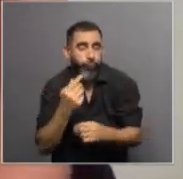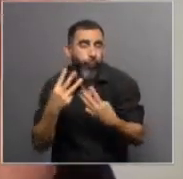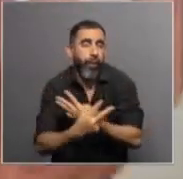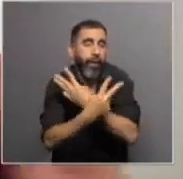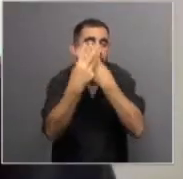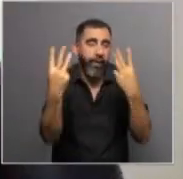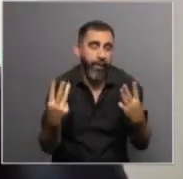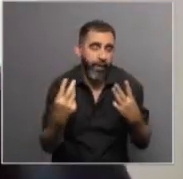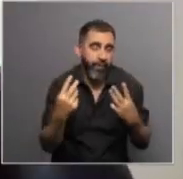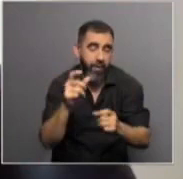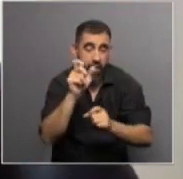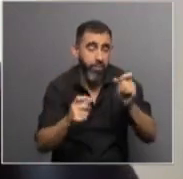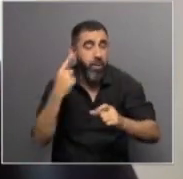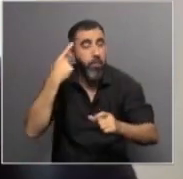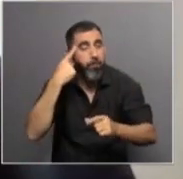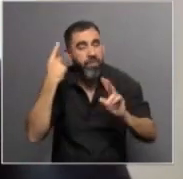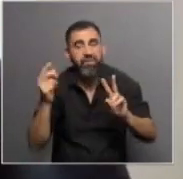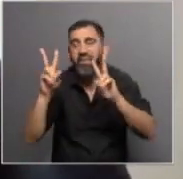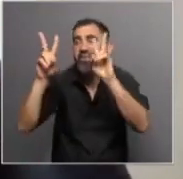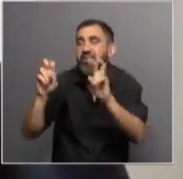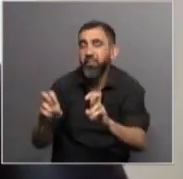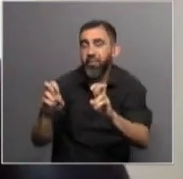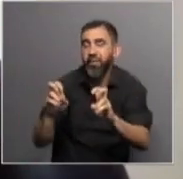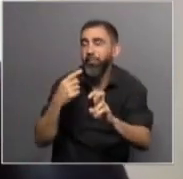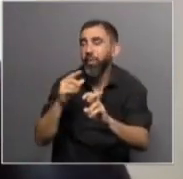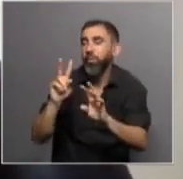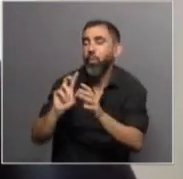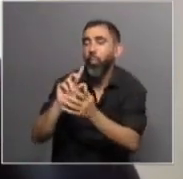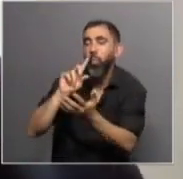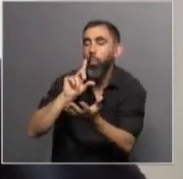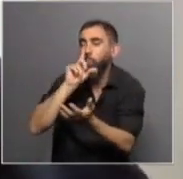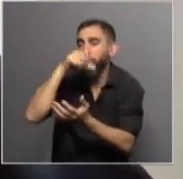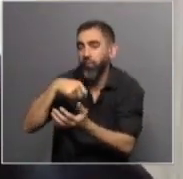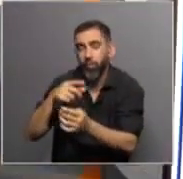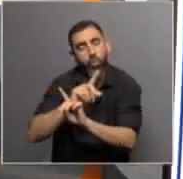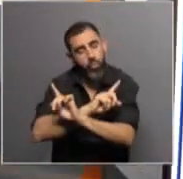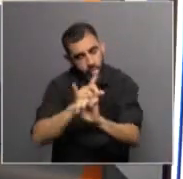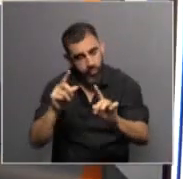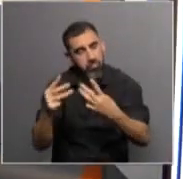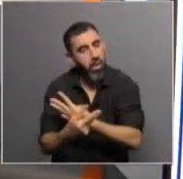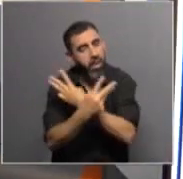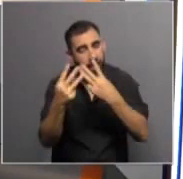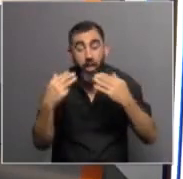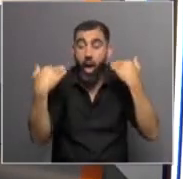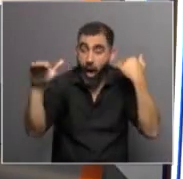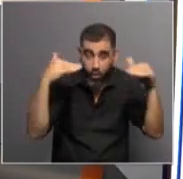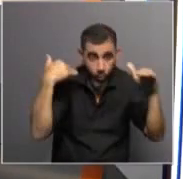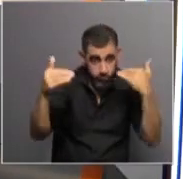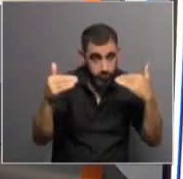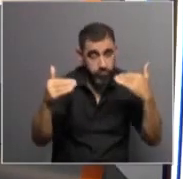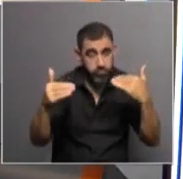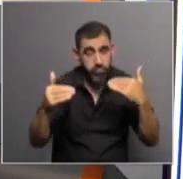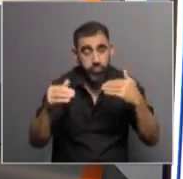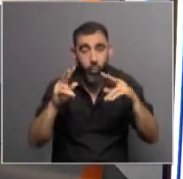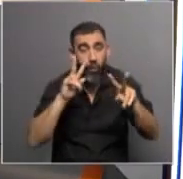el estereotipo habitual uno pensaría que son temas clásicamente urbanos, y no, para nada. Se trata de adolescentes que tienen una